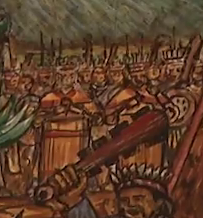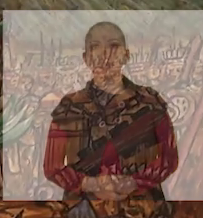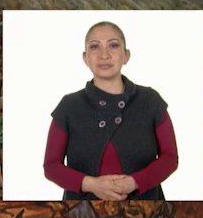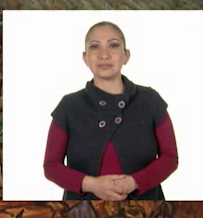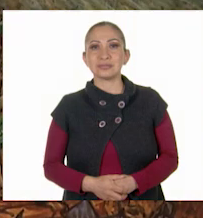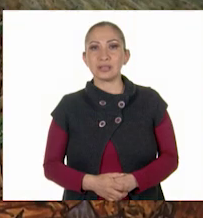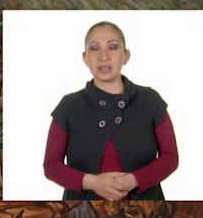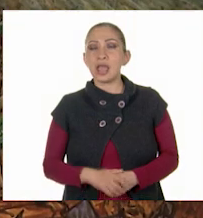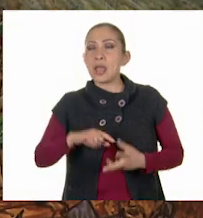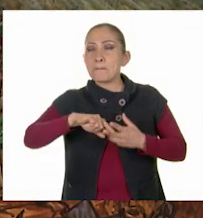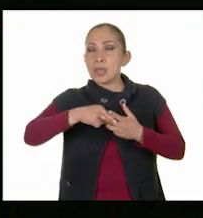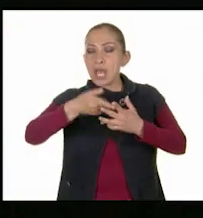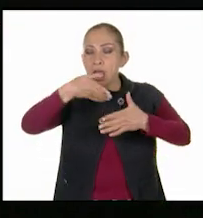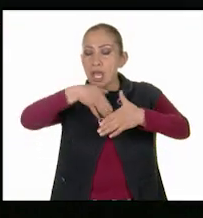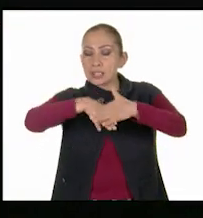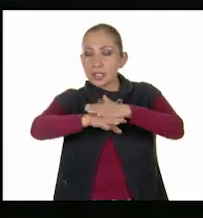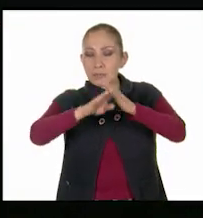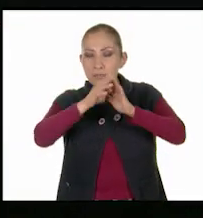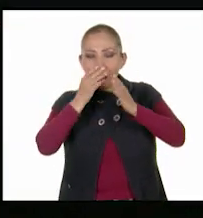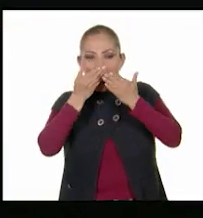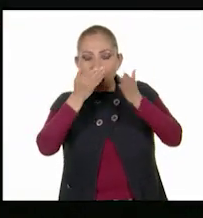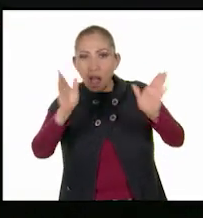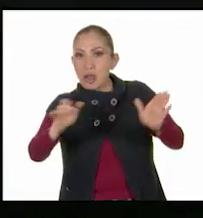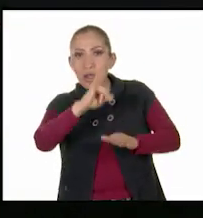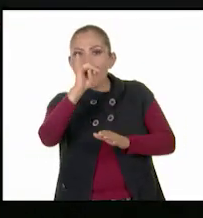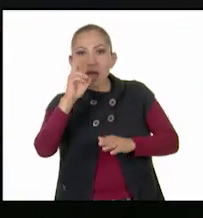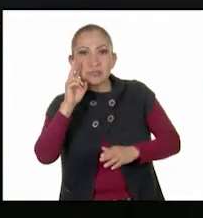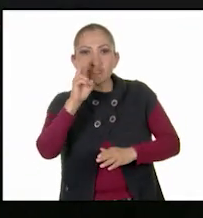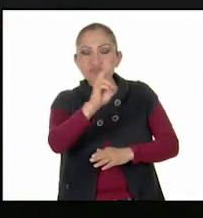La puerta de entrada a una realidad poco explorada.